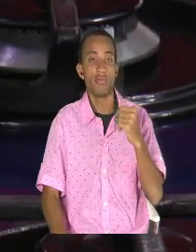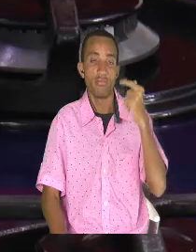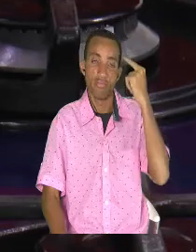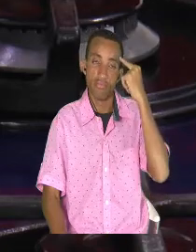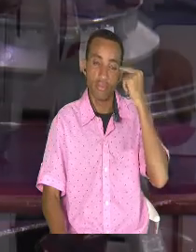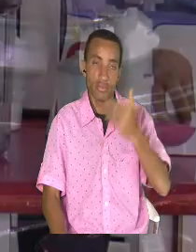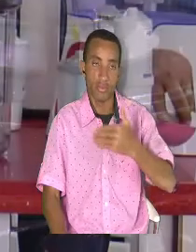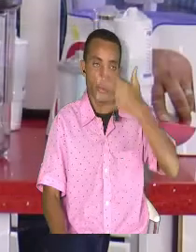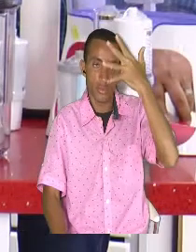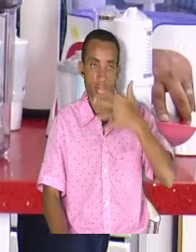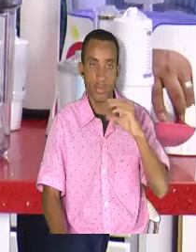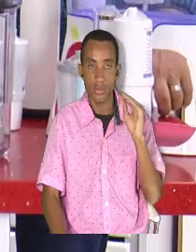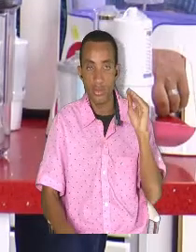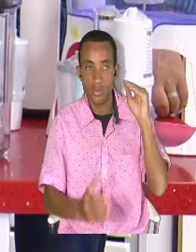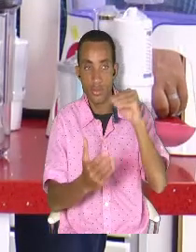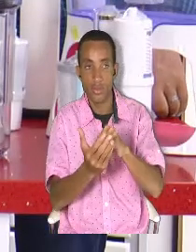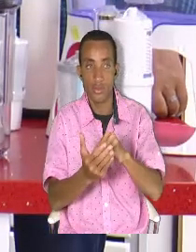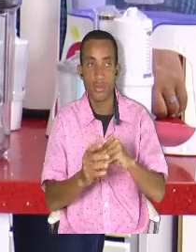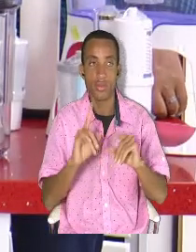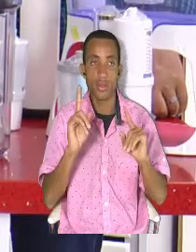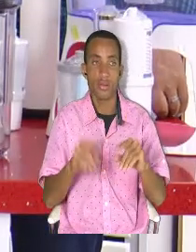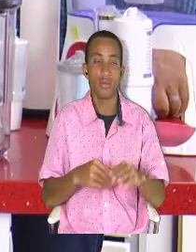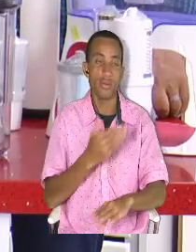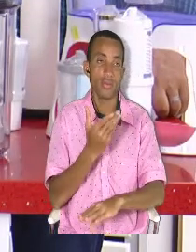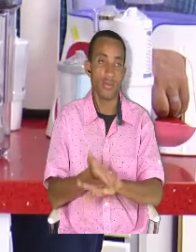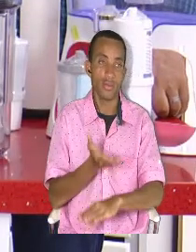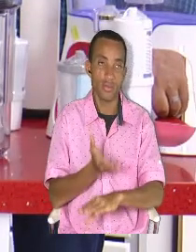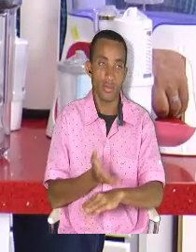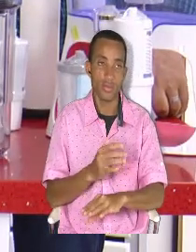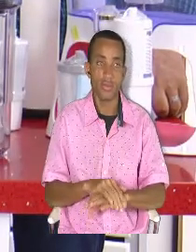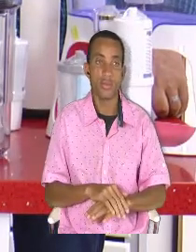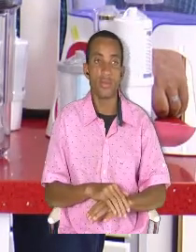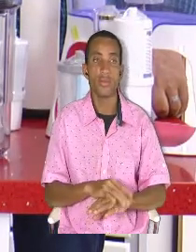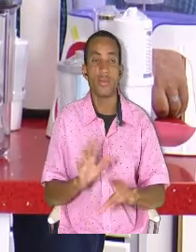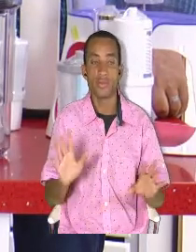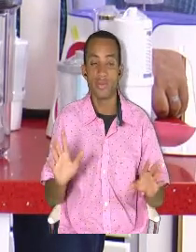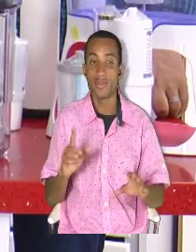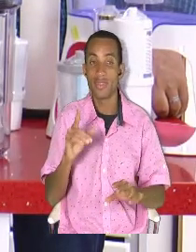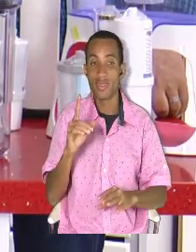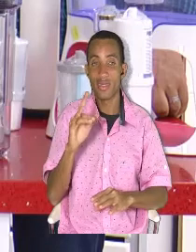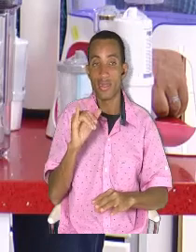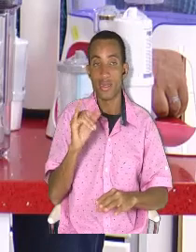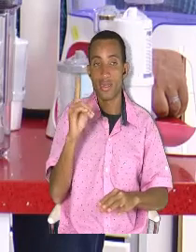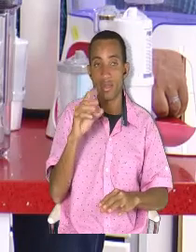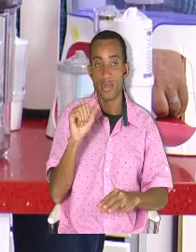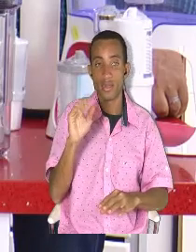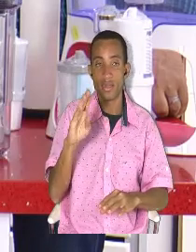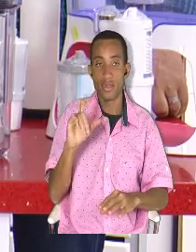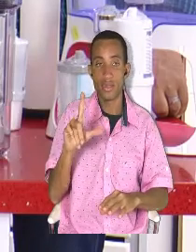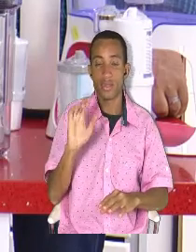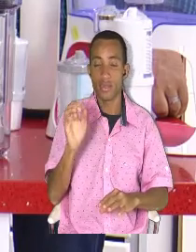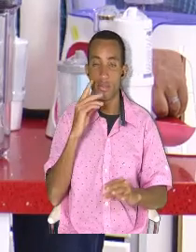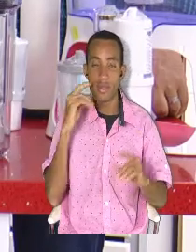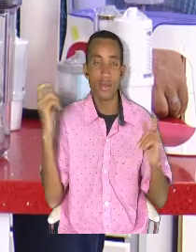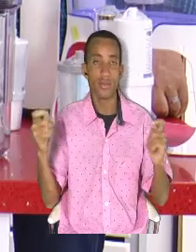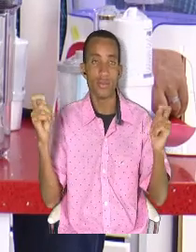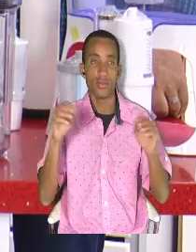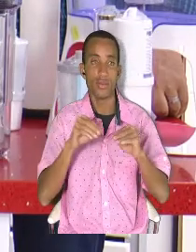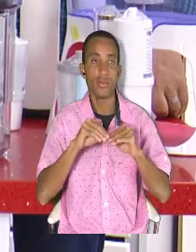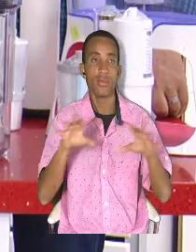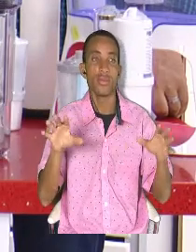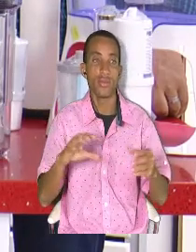han analizado, digamos, nuestra propuesta, nuestra querida Isabel ha estado promocionando... unas boleticas,